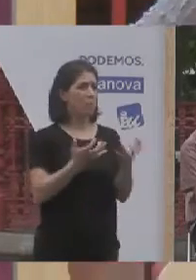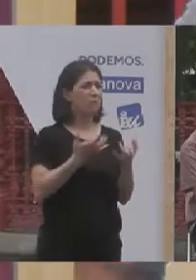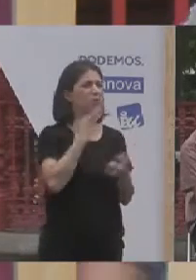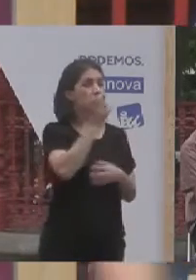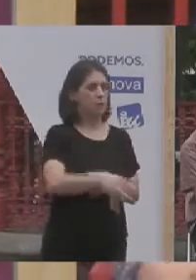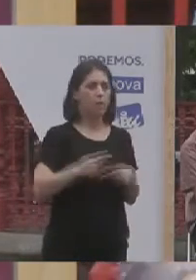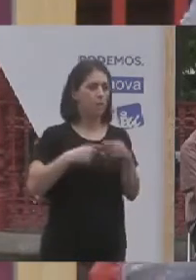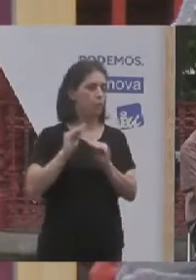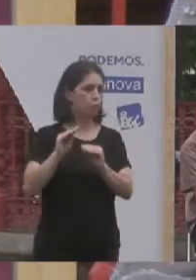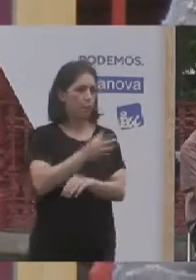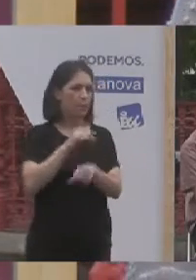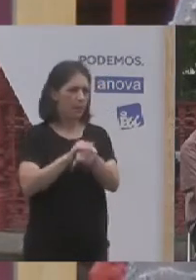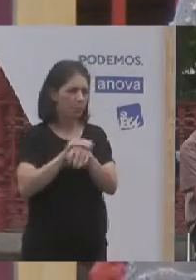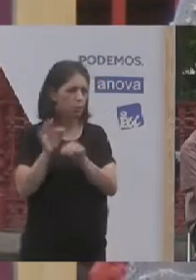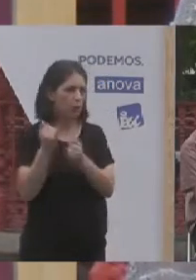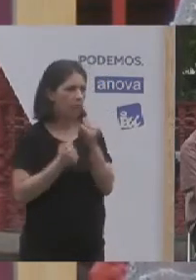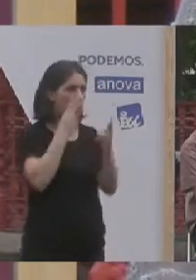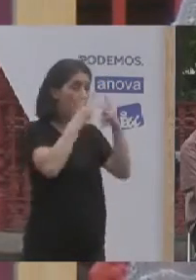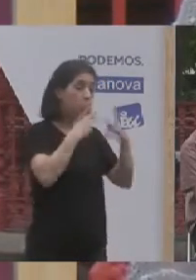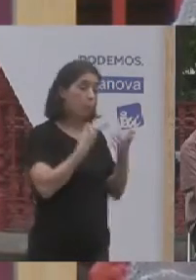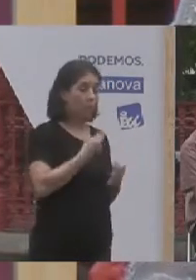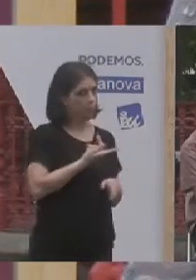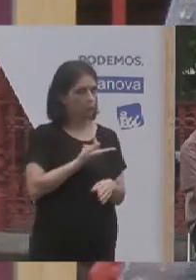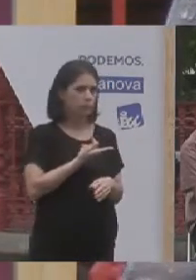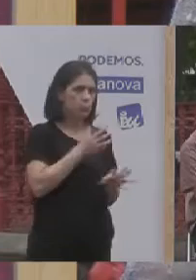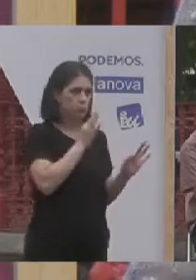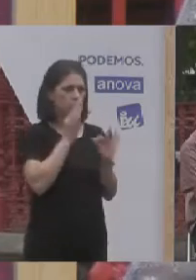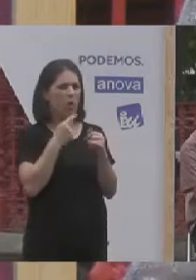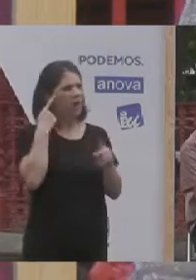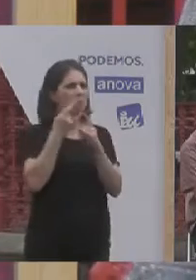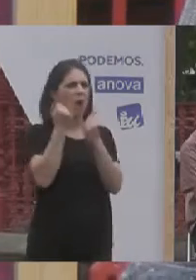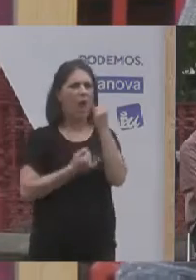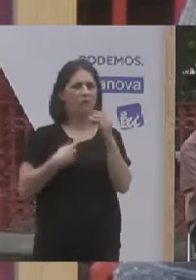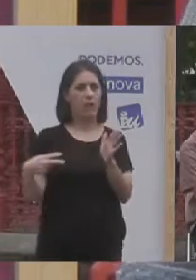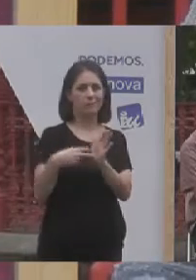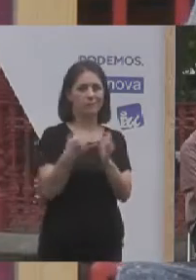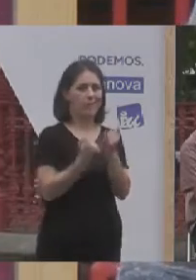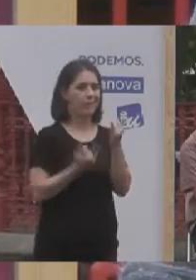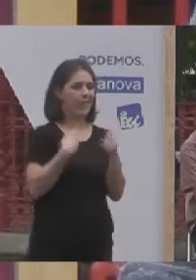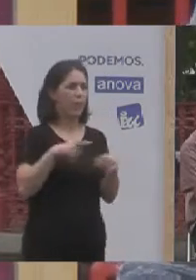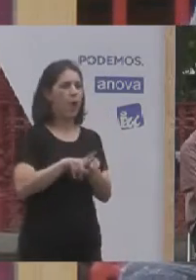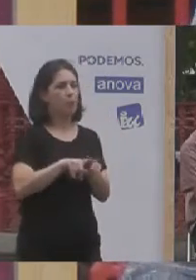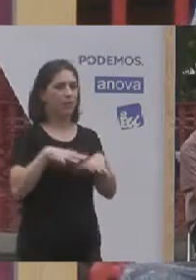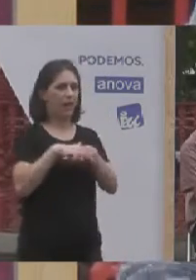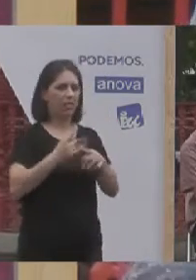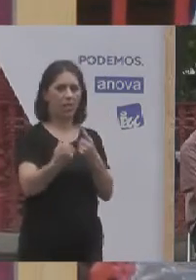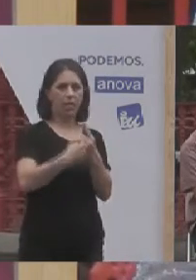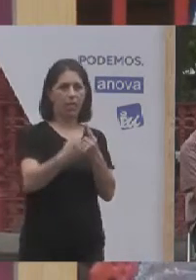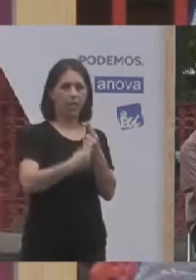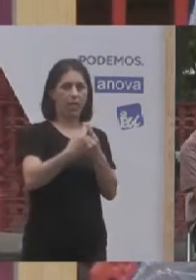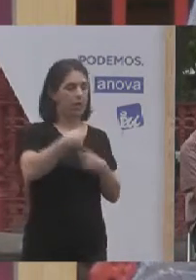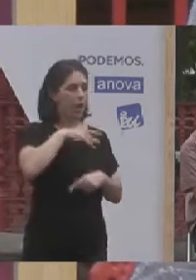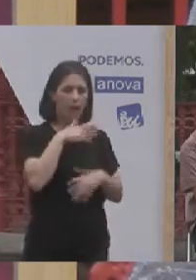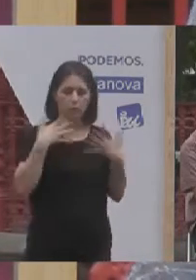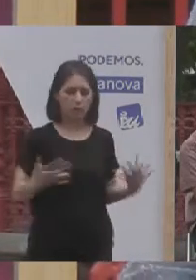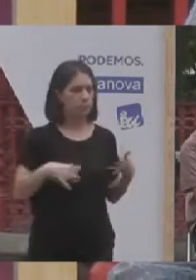amigos, do público, para seguir enchufando e facendo rede clientelar, algo que é absolutamente inaceptable nos nosos